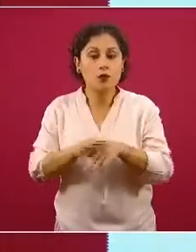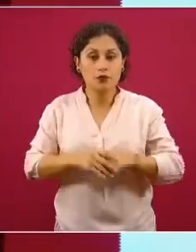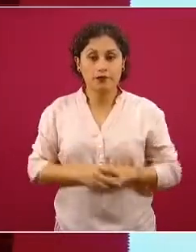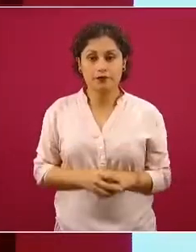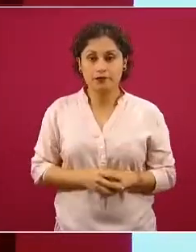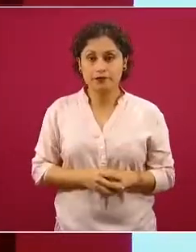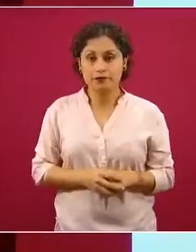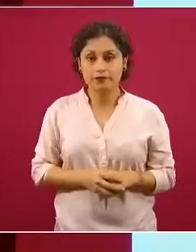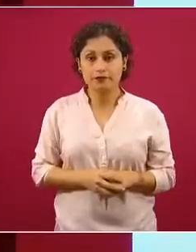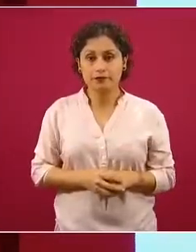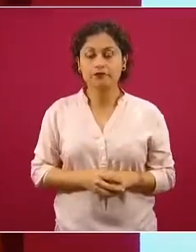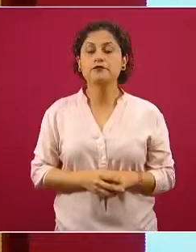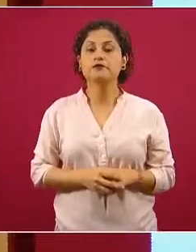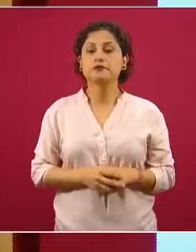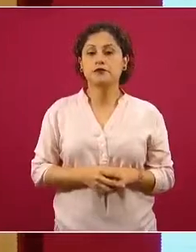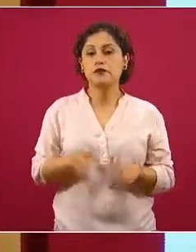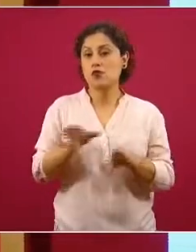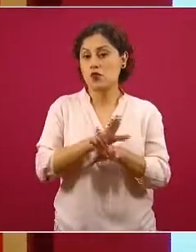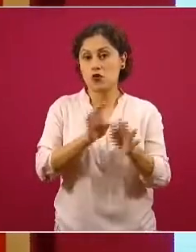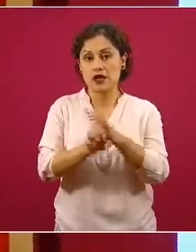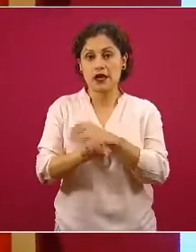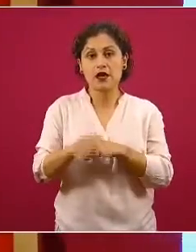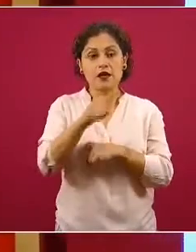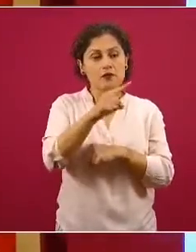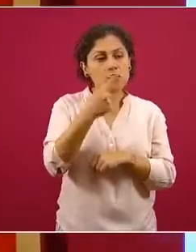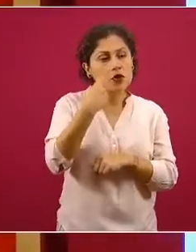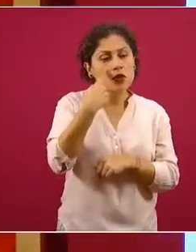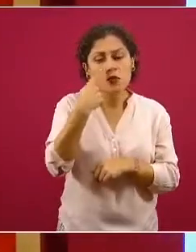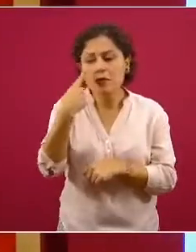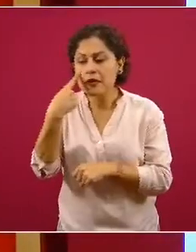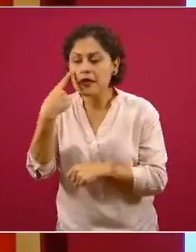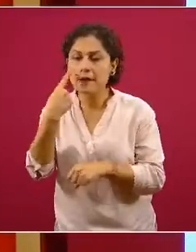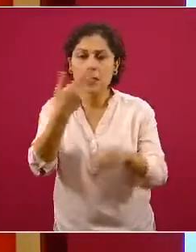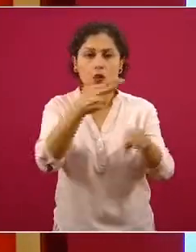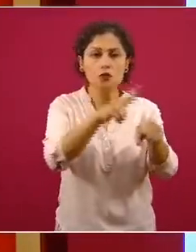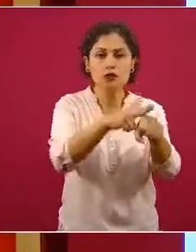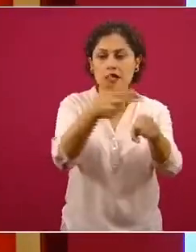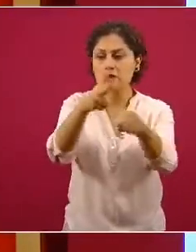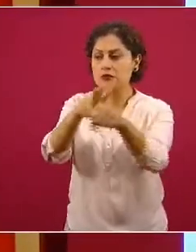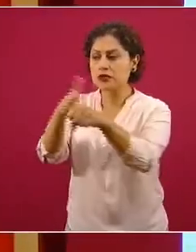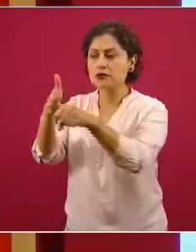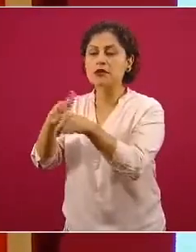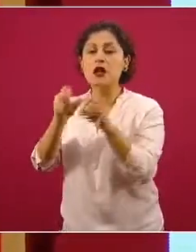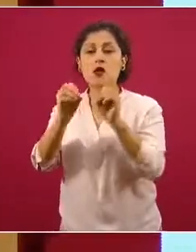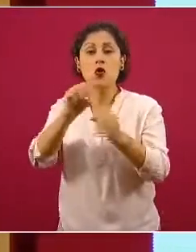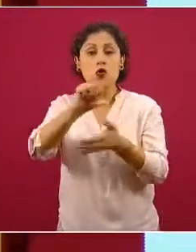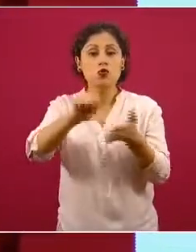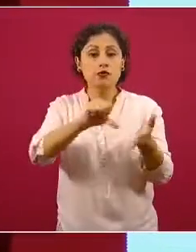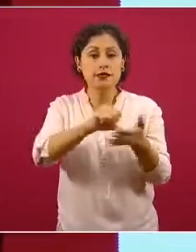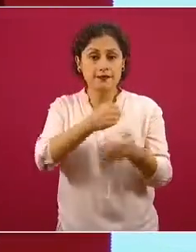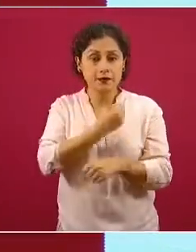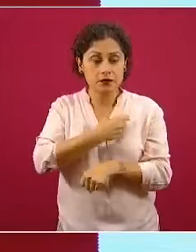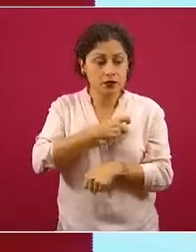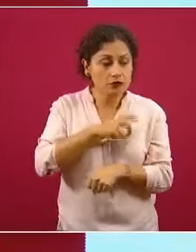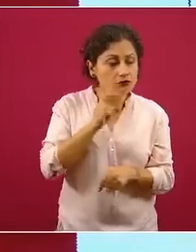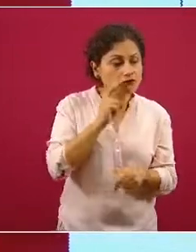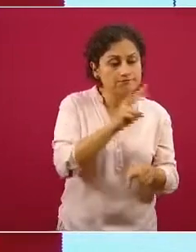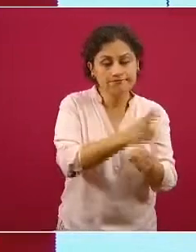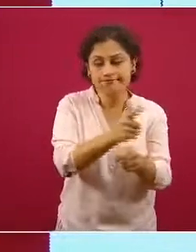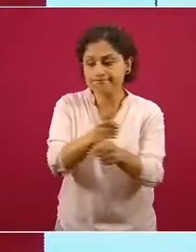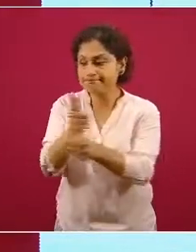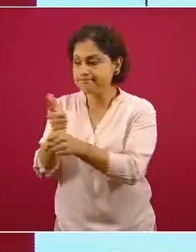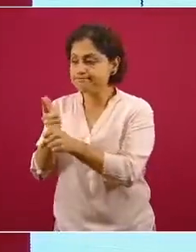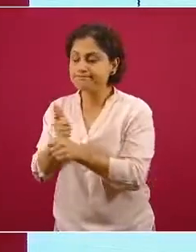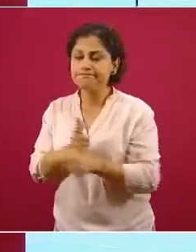qué tanto se están necesitando los servicios de salud. Porque al reconocer qué tanto se están necesitando los servicios de salud, uno puede